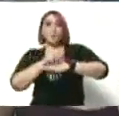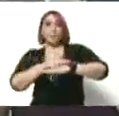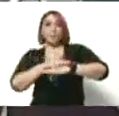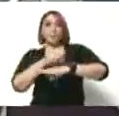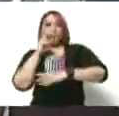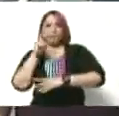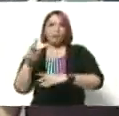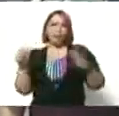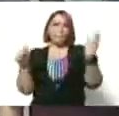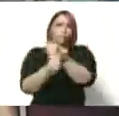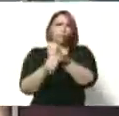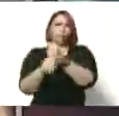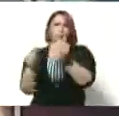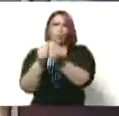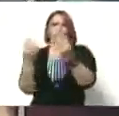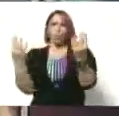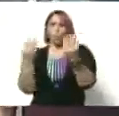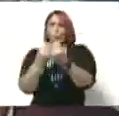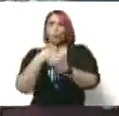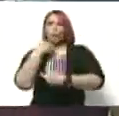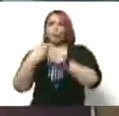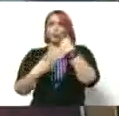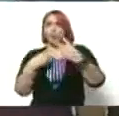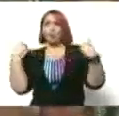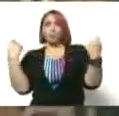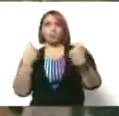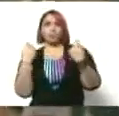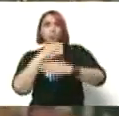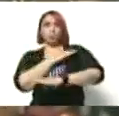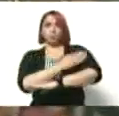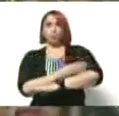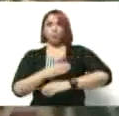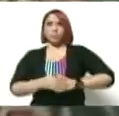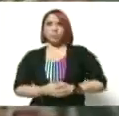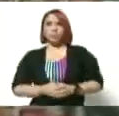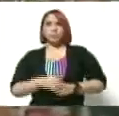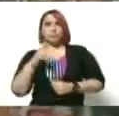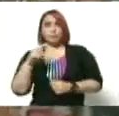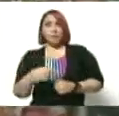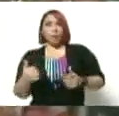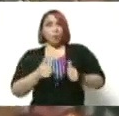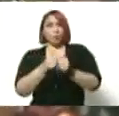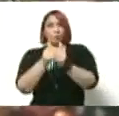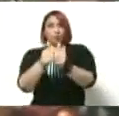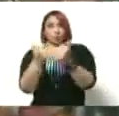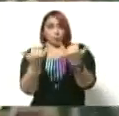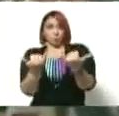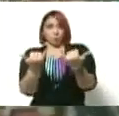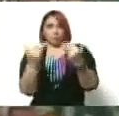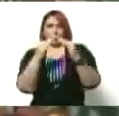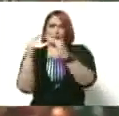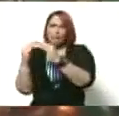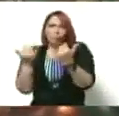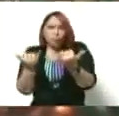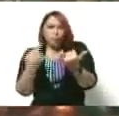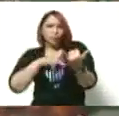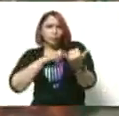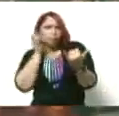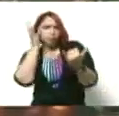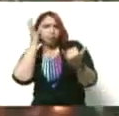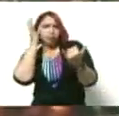casa por casa con los voceros del poder popular como en este caso que me acompaña rosa salazar y en este organismo recientemente creamos la